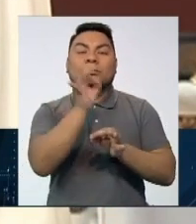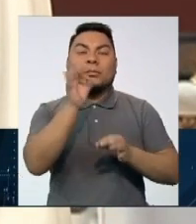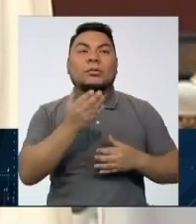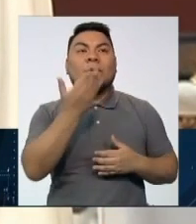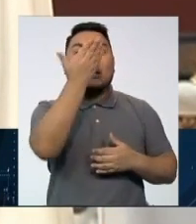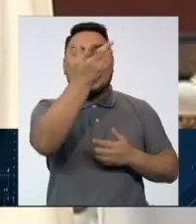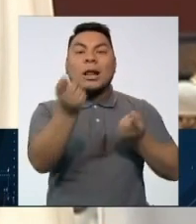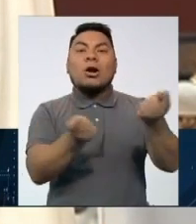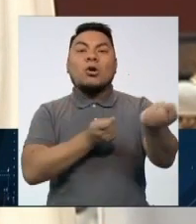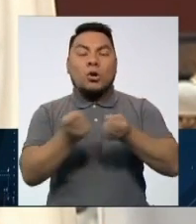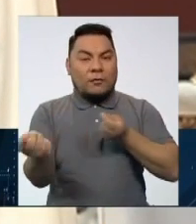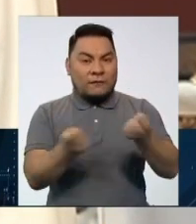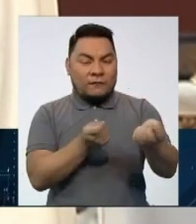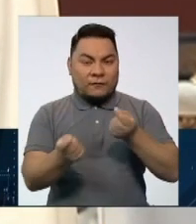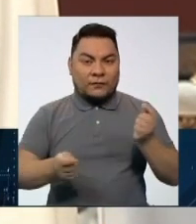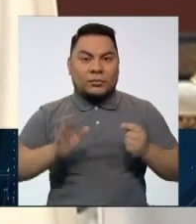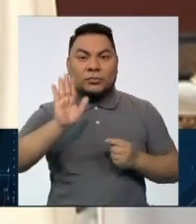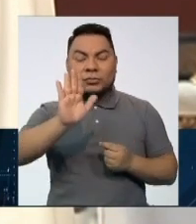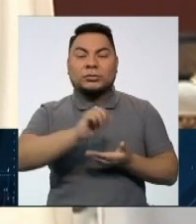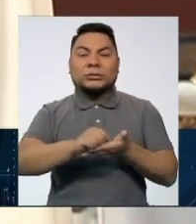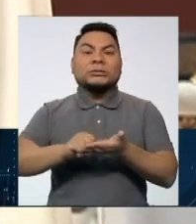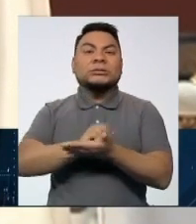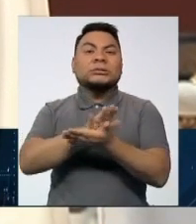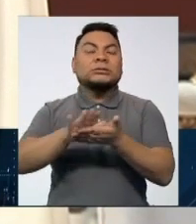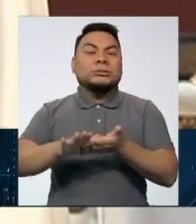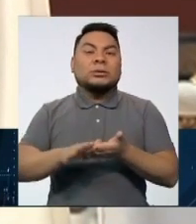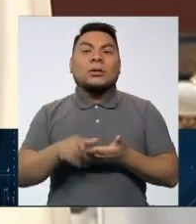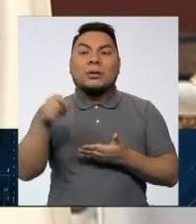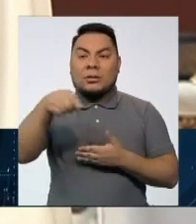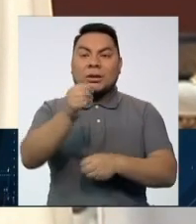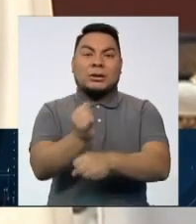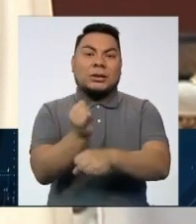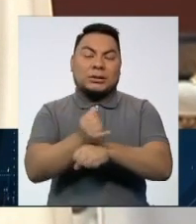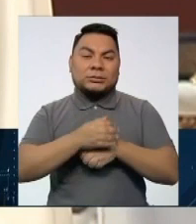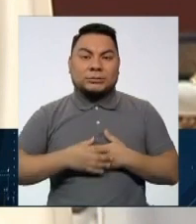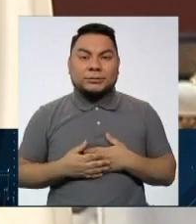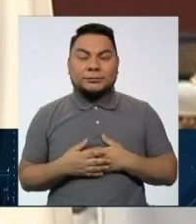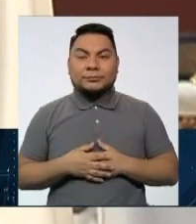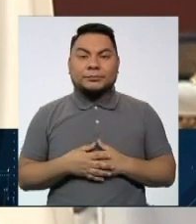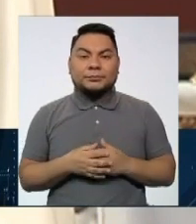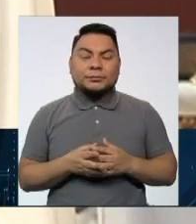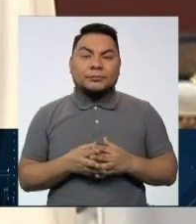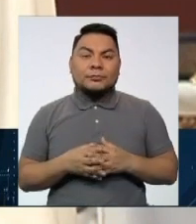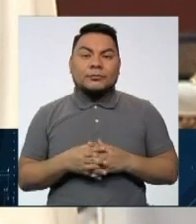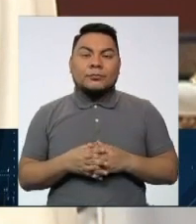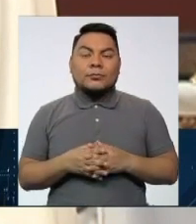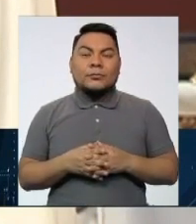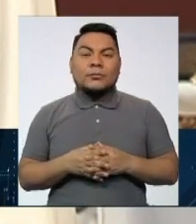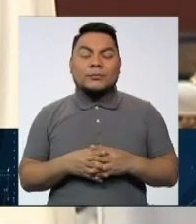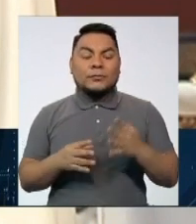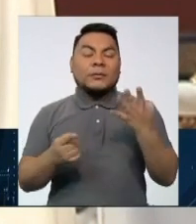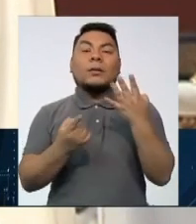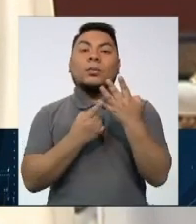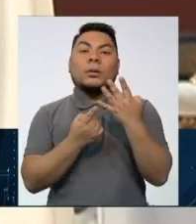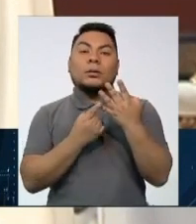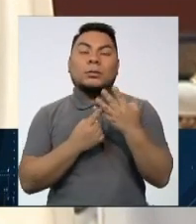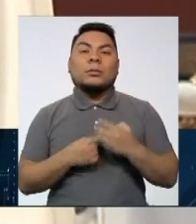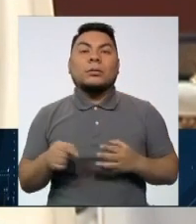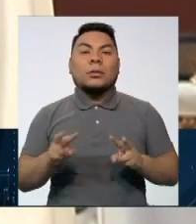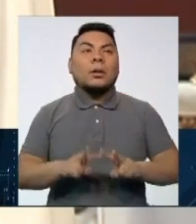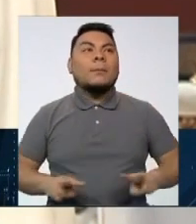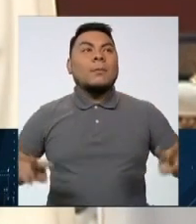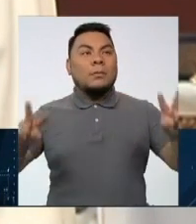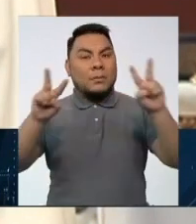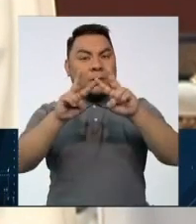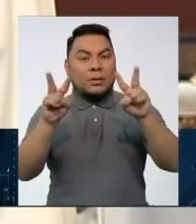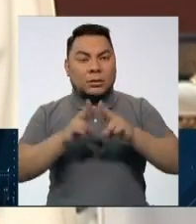regida y gobernada nuestra Santa Madre Iglesia. Cuarto, el valor